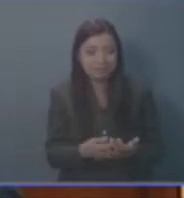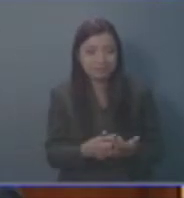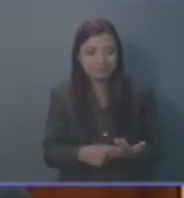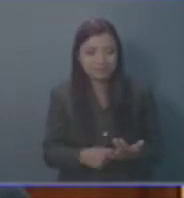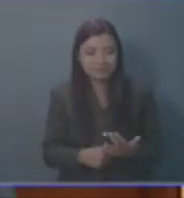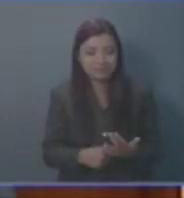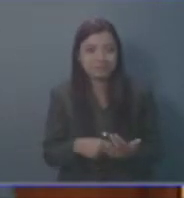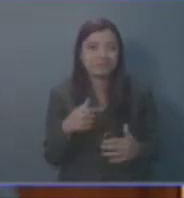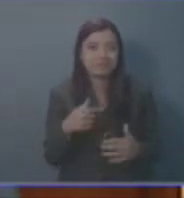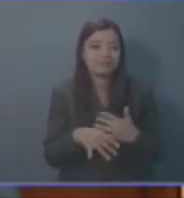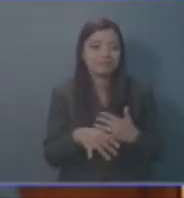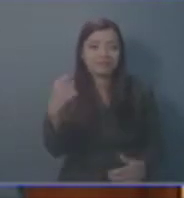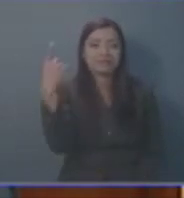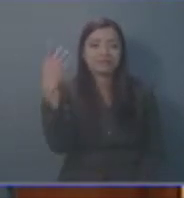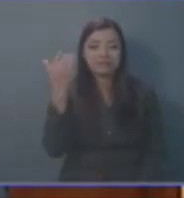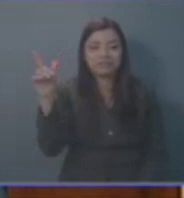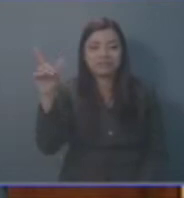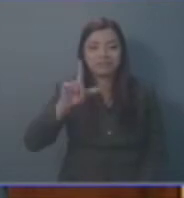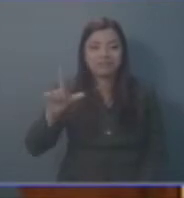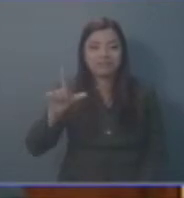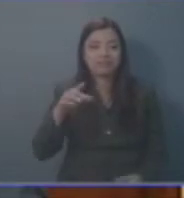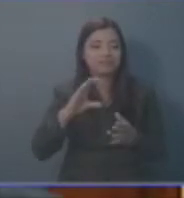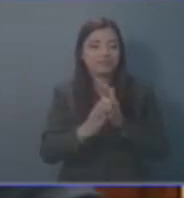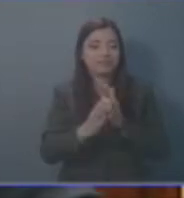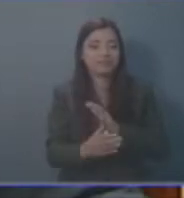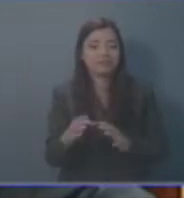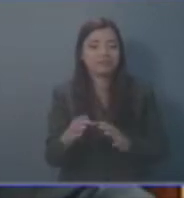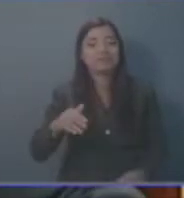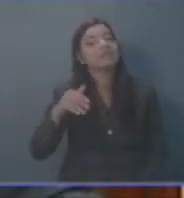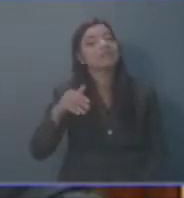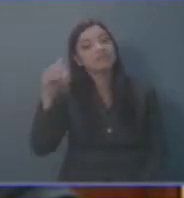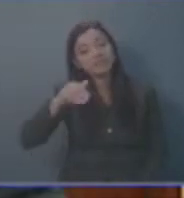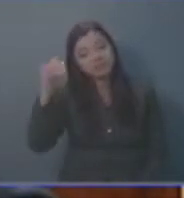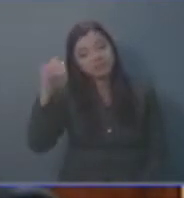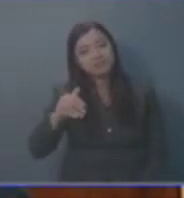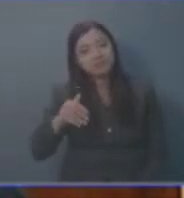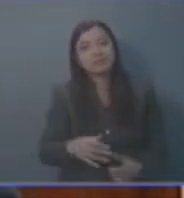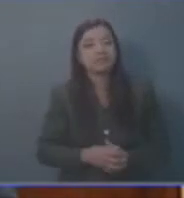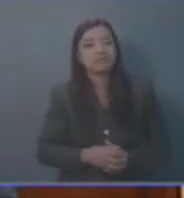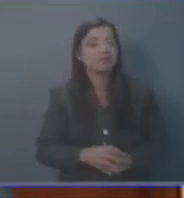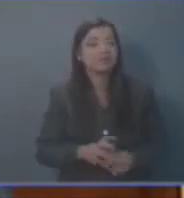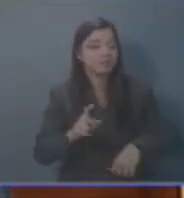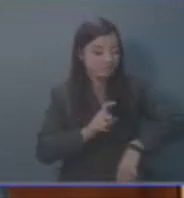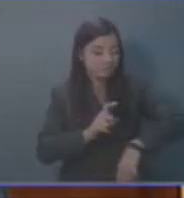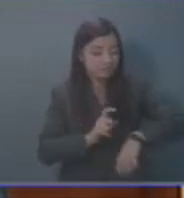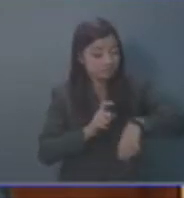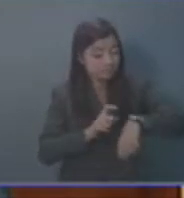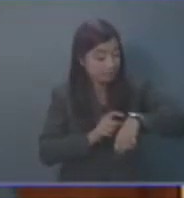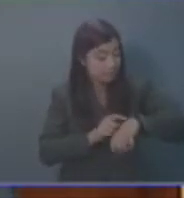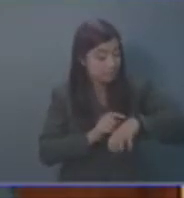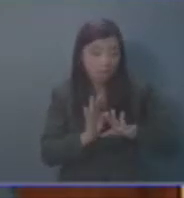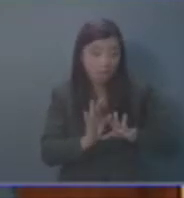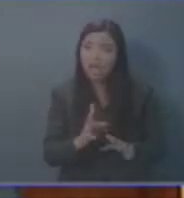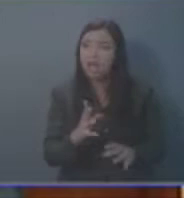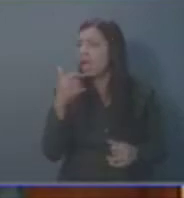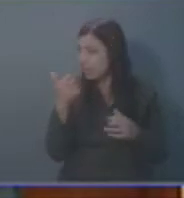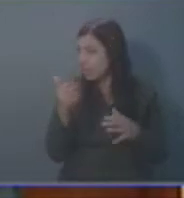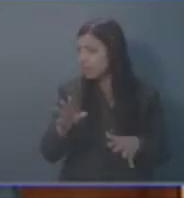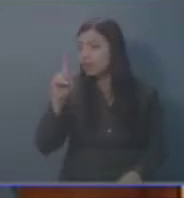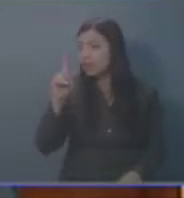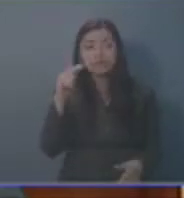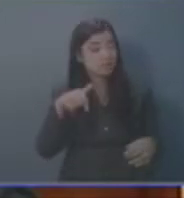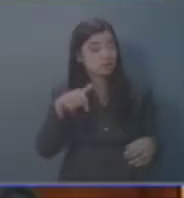el pasado lunes, al interior de la Comisión de Cultura y Educación, el partido de gobierno pidió tiempo. Gracias a Dios que ellos